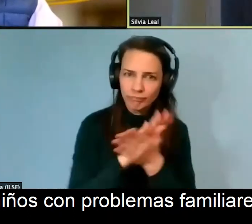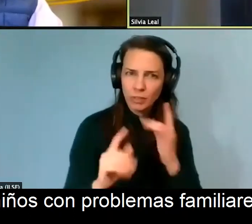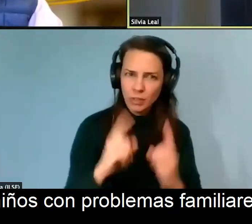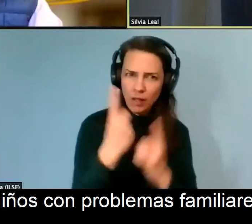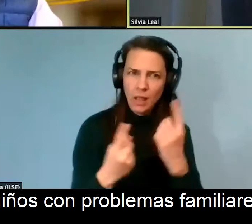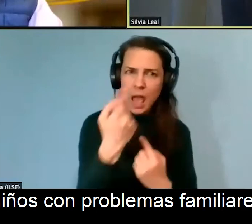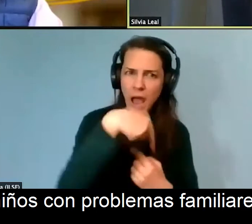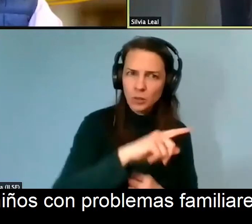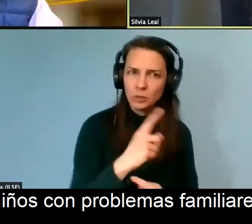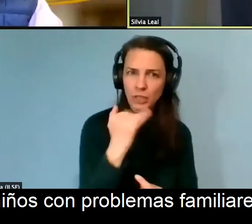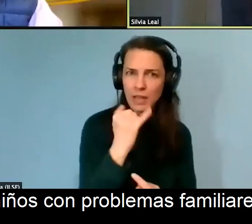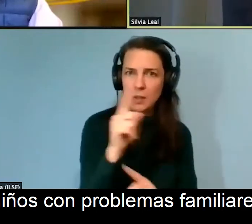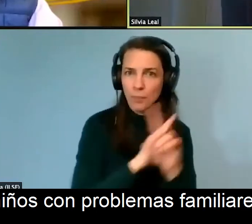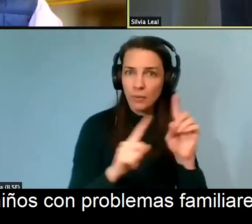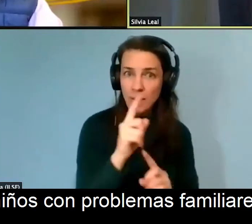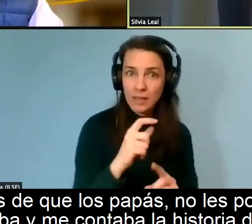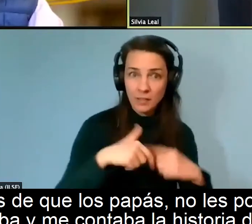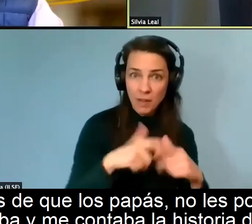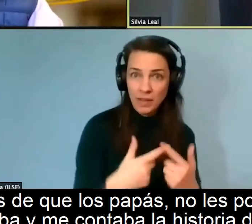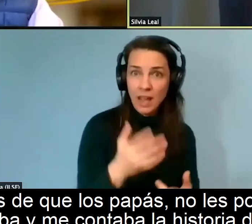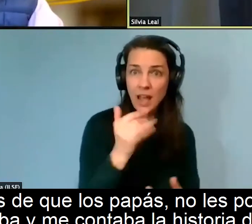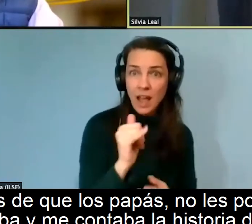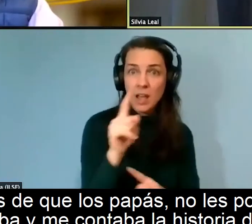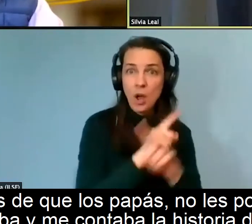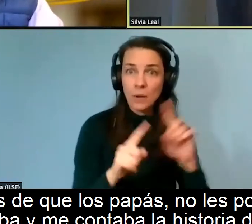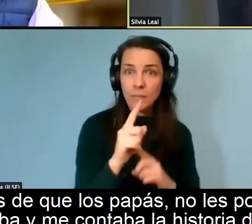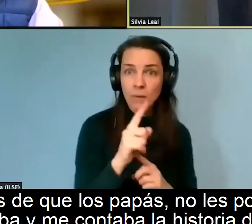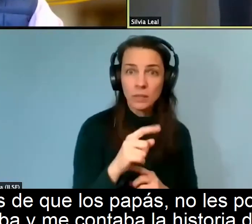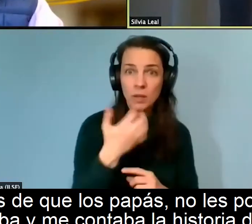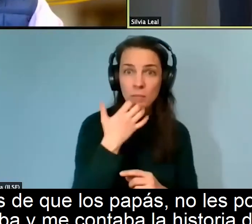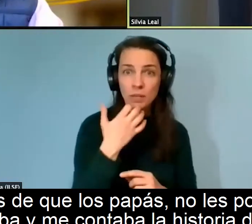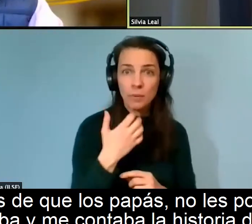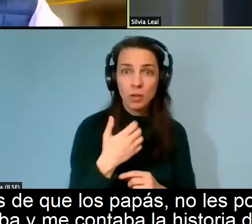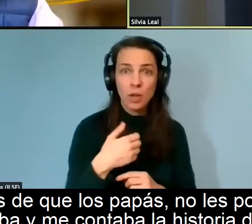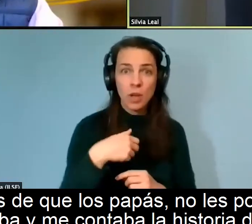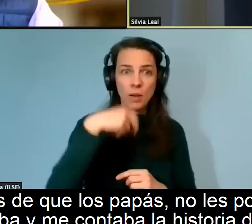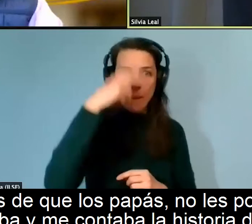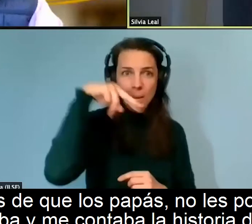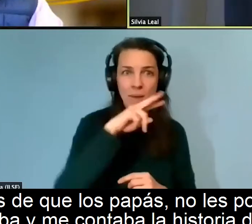problemas familiares y, bueno, por ejemplo, tenían problemas de que los papás no les ponían las pilas.